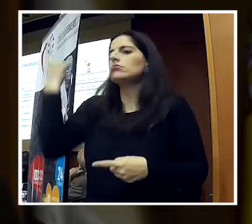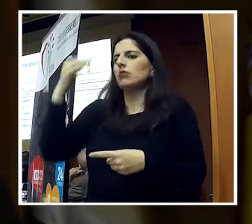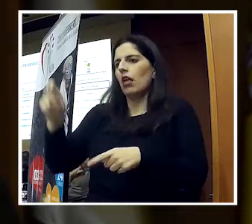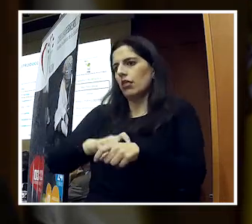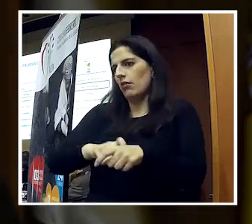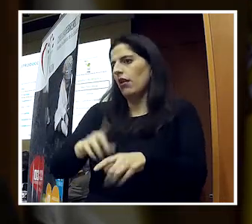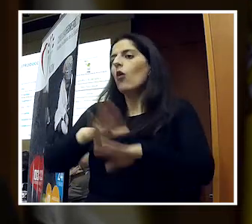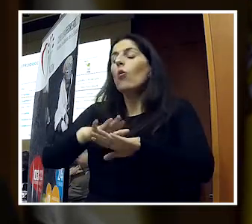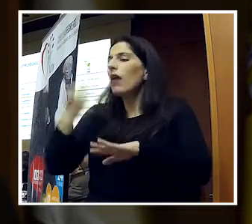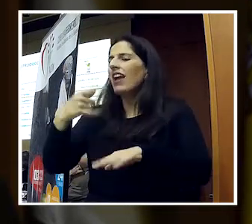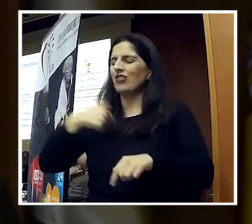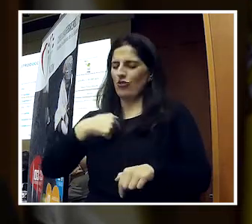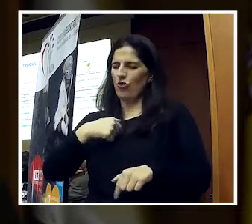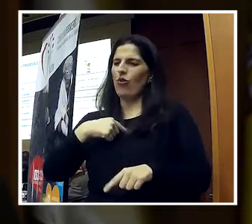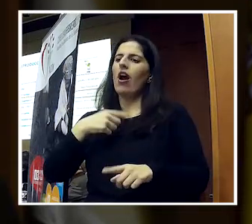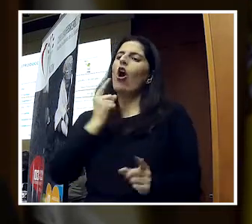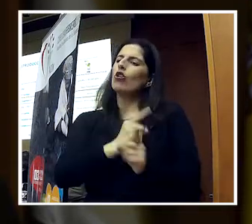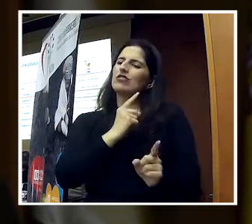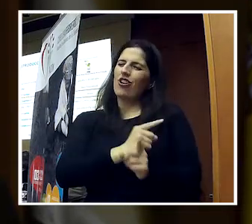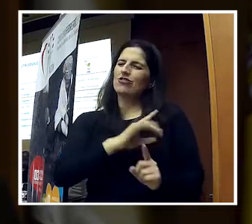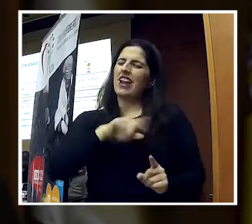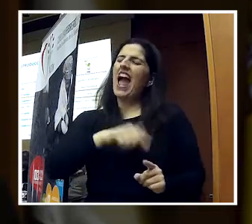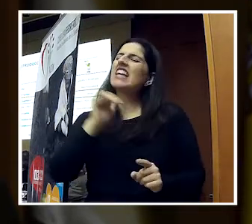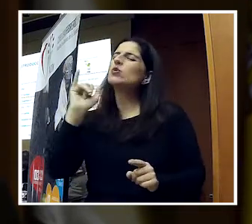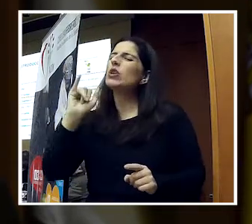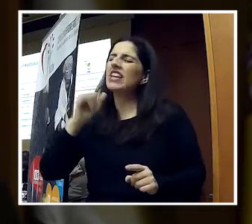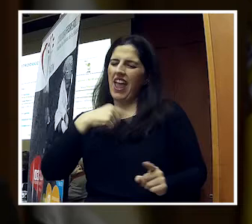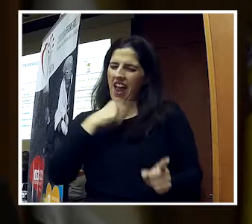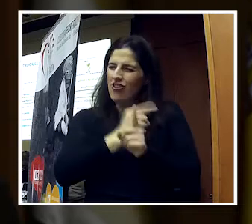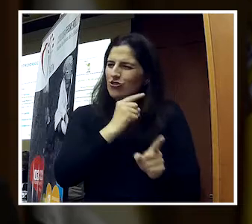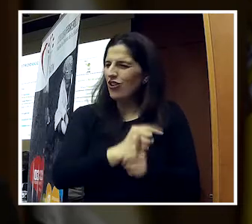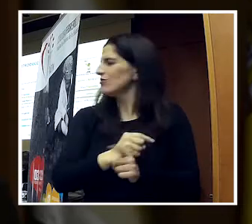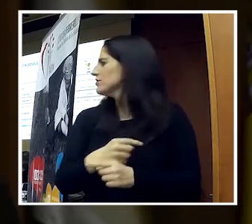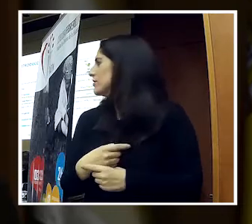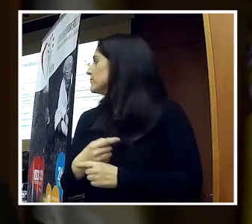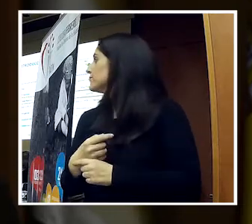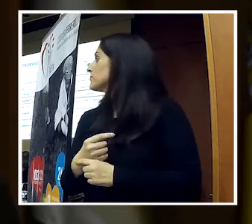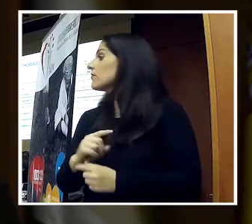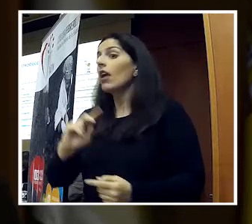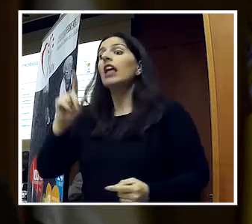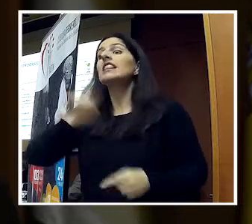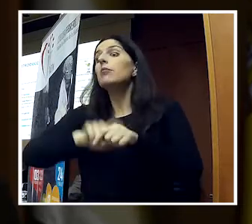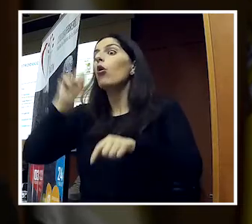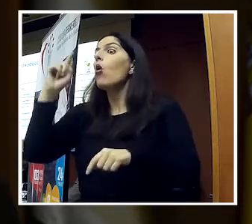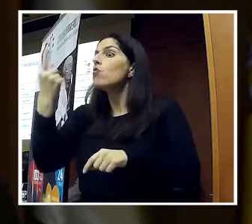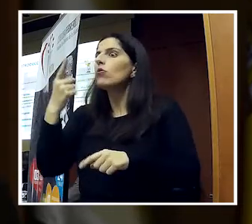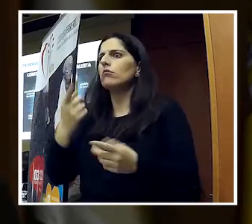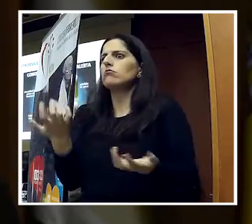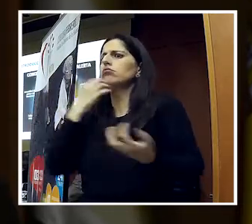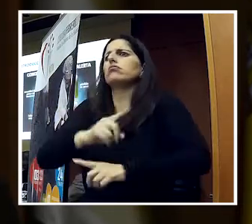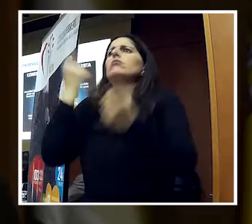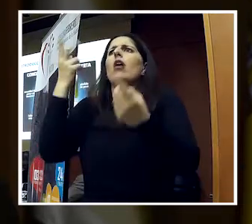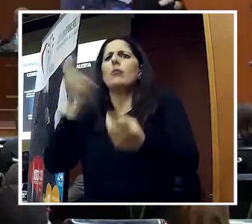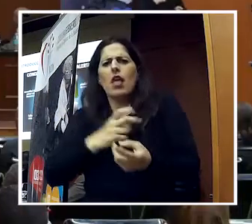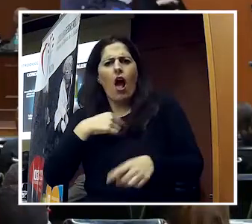enfermedad autoinmune. La presentación generalmente de la diabetes tipo 1 es brusca, la presentación de la diabetes tipo 2 es